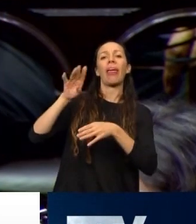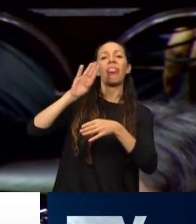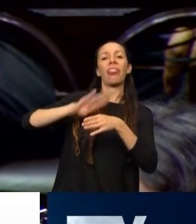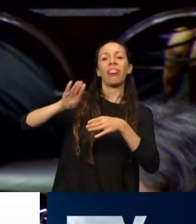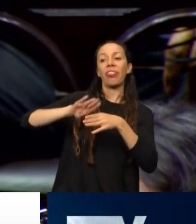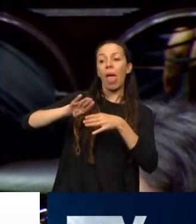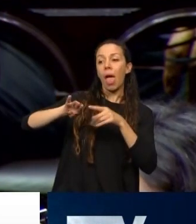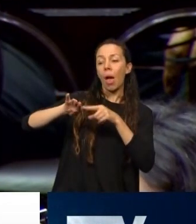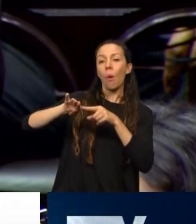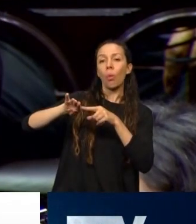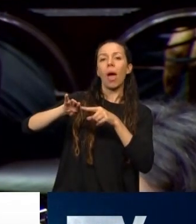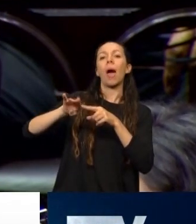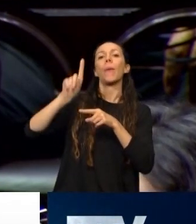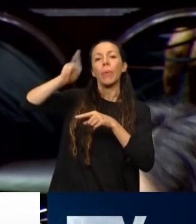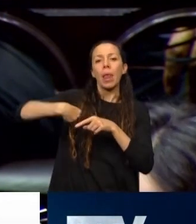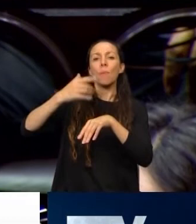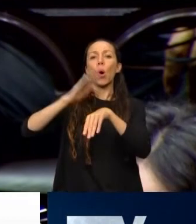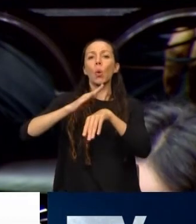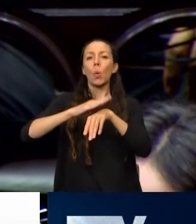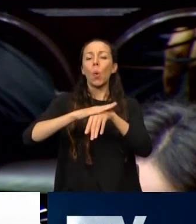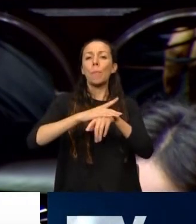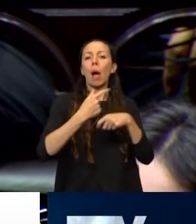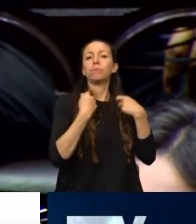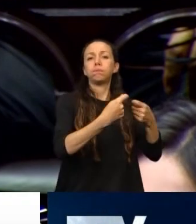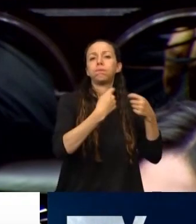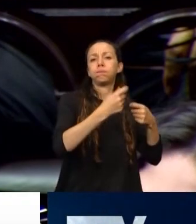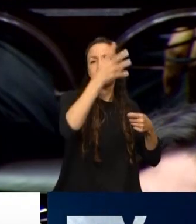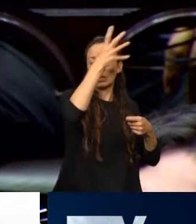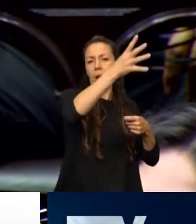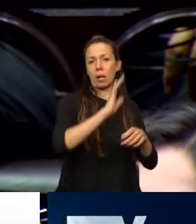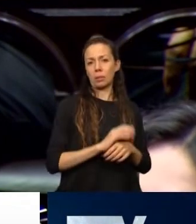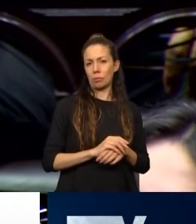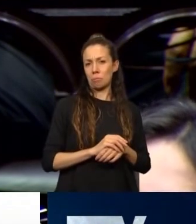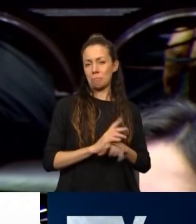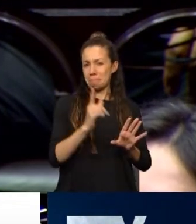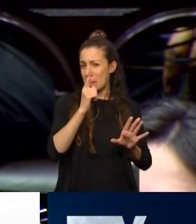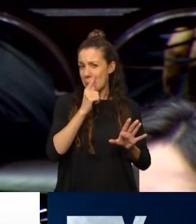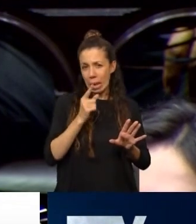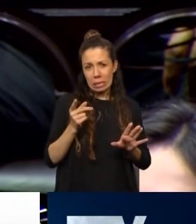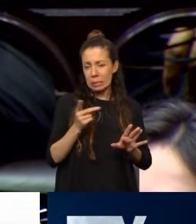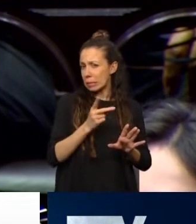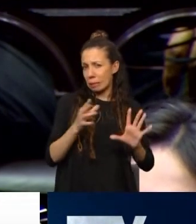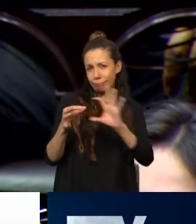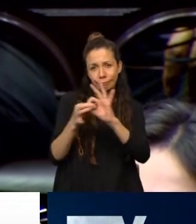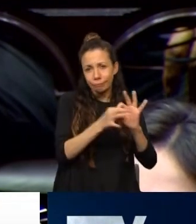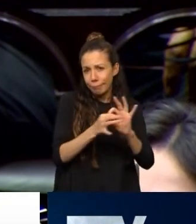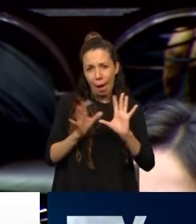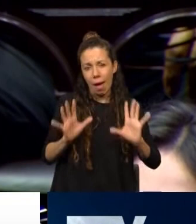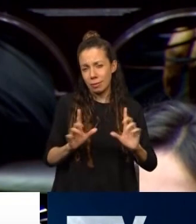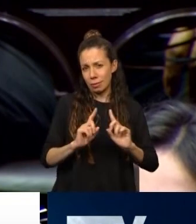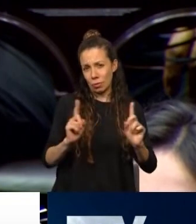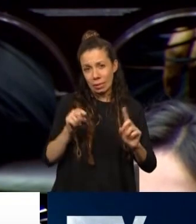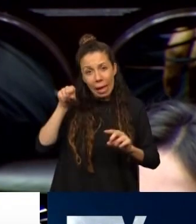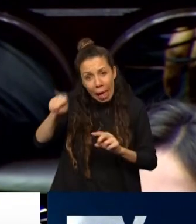es la consecuencia del déficit o es hija del déficit. Esta deuda, la deuda con el